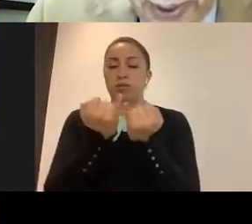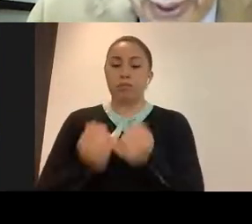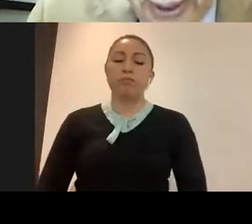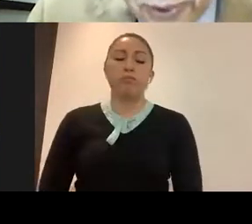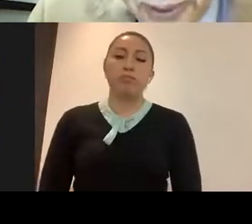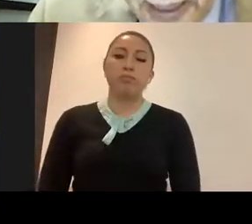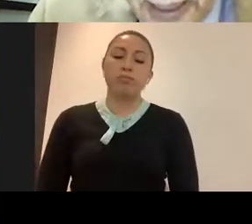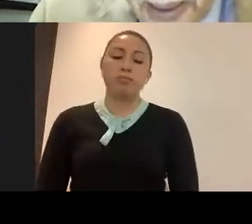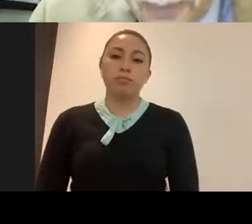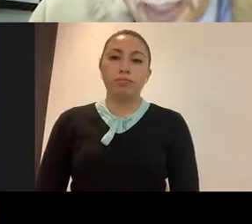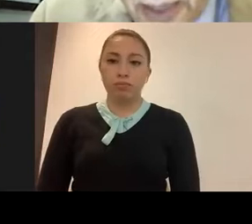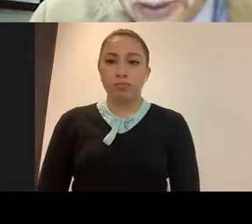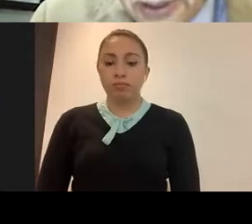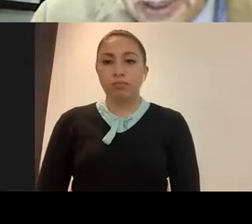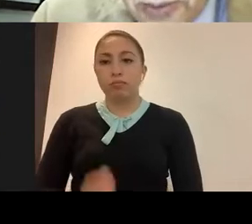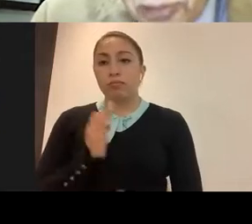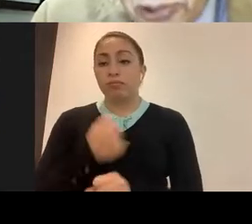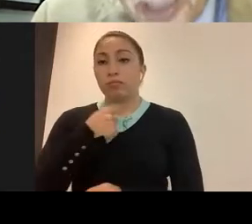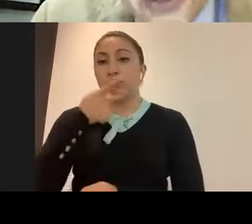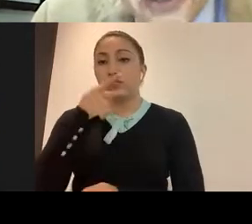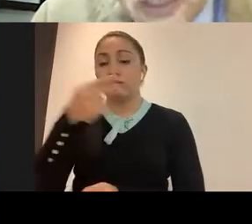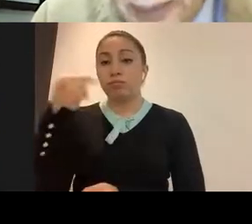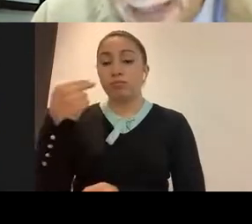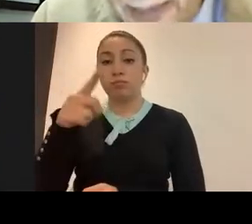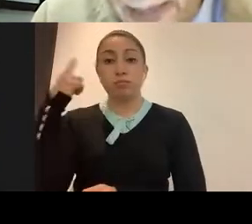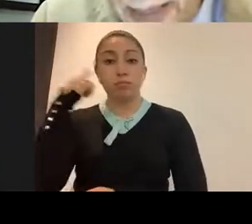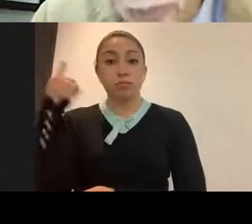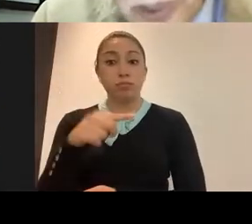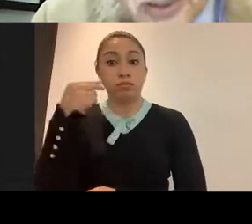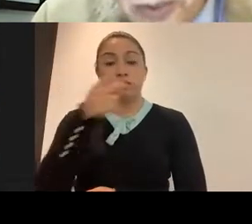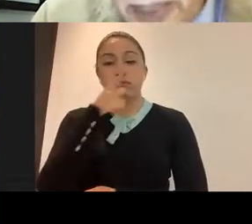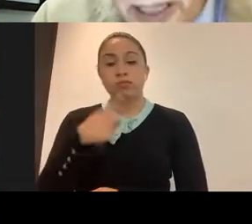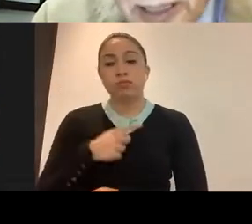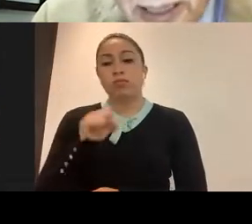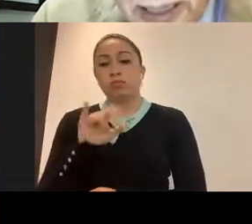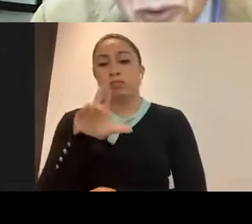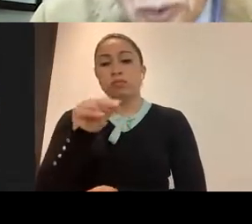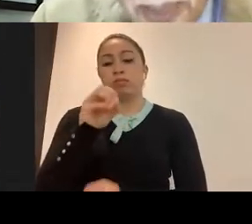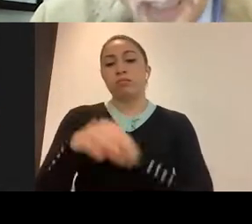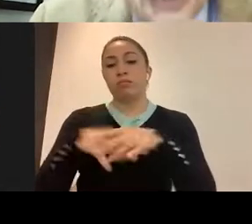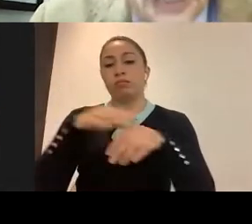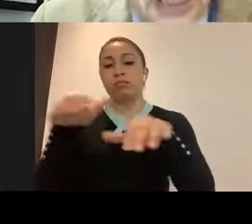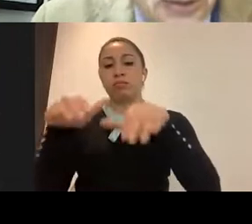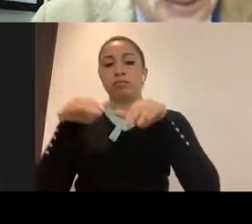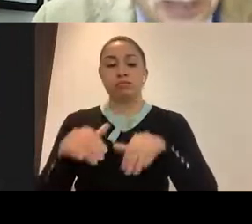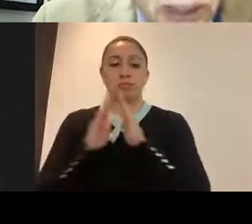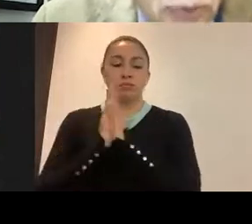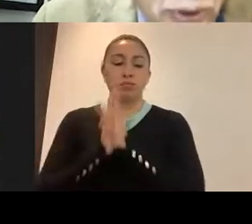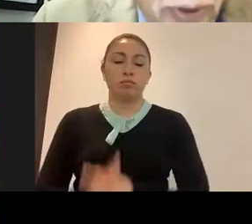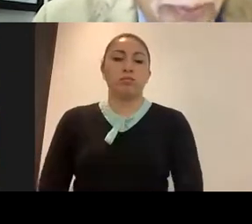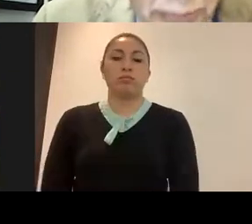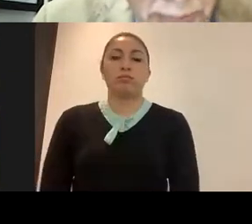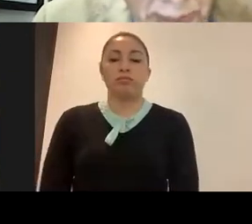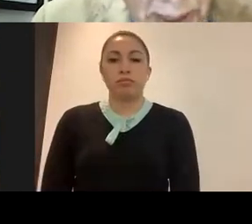Por lo cual procederé a nombrarlos, por lo que les solicito atentamente en votación nominal indiquen su nombre y el sentido de su